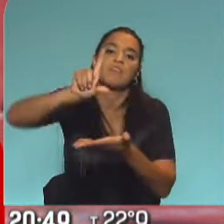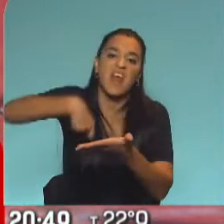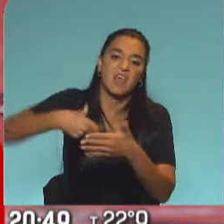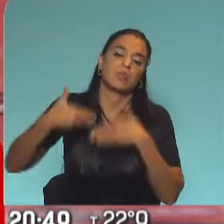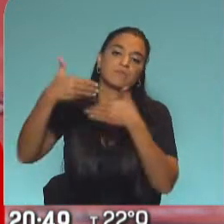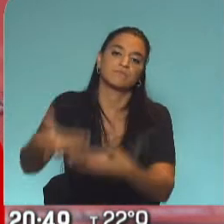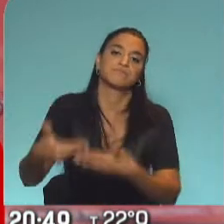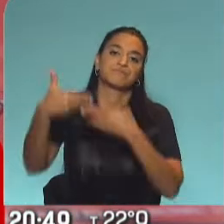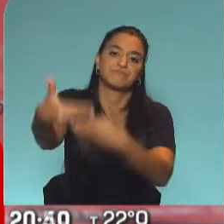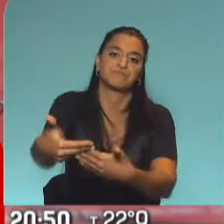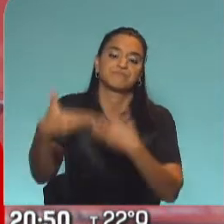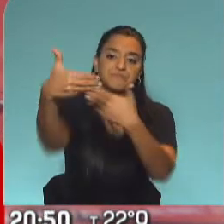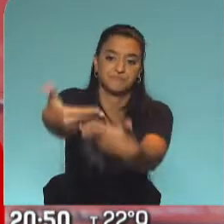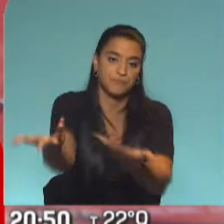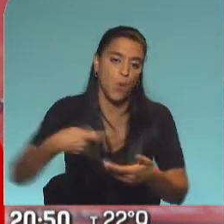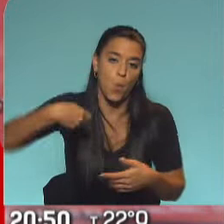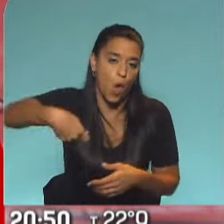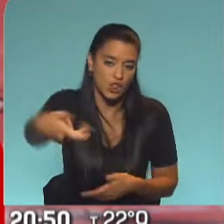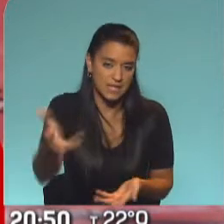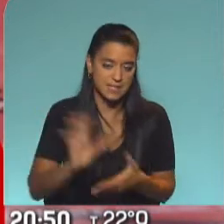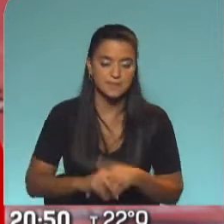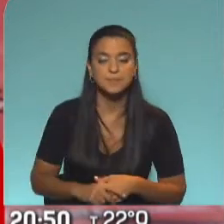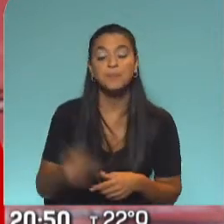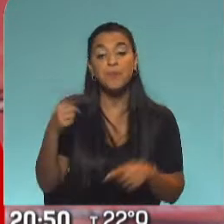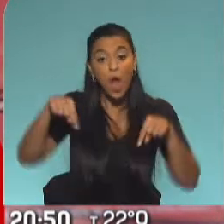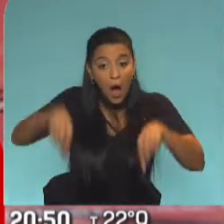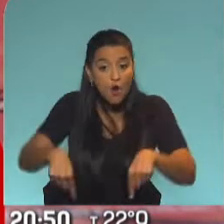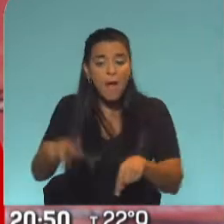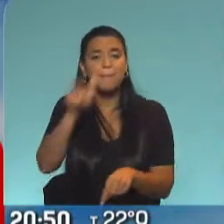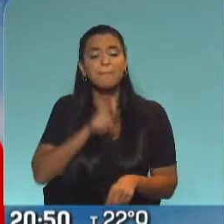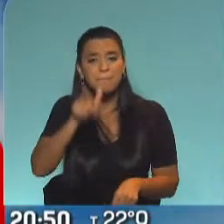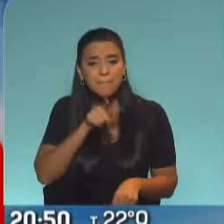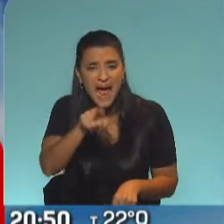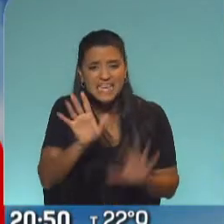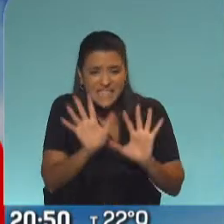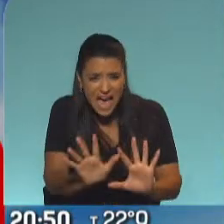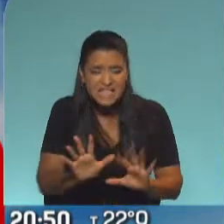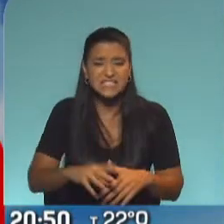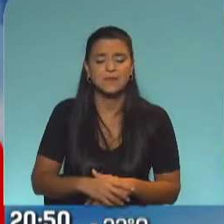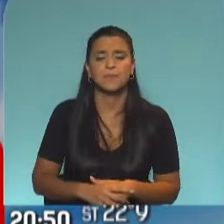postergaba pagos. Los aplazaba, por lo menos. Se hacía de las cuotas, claro. Pero ahora pareciera ese uso